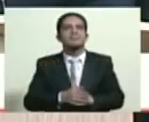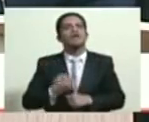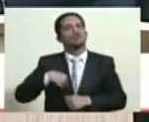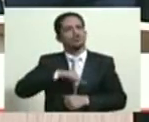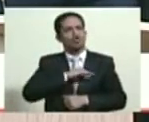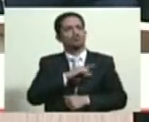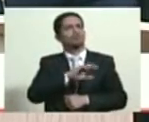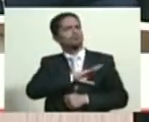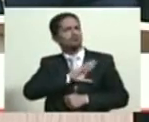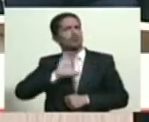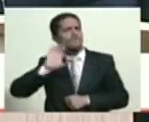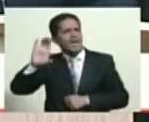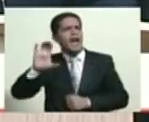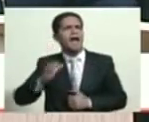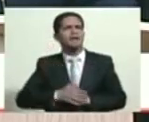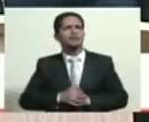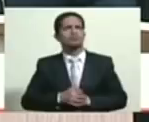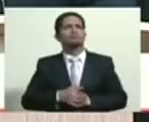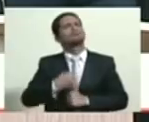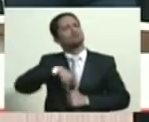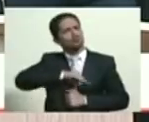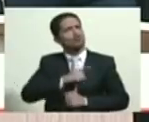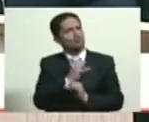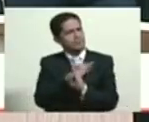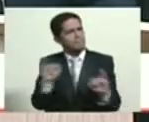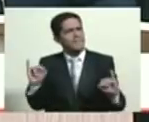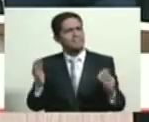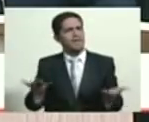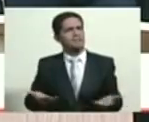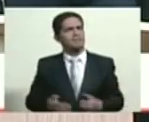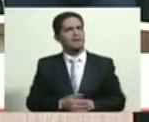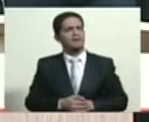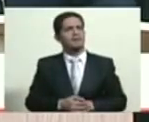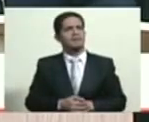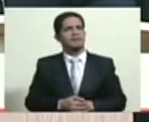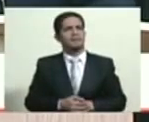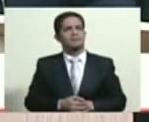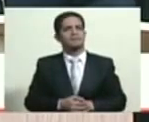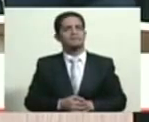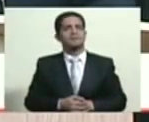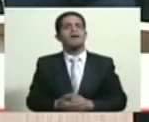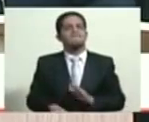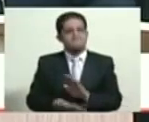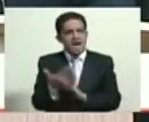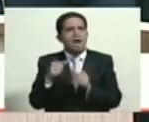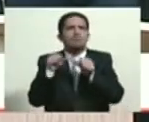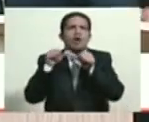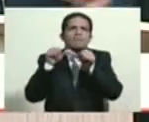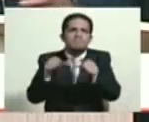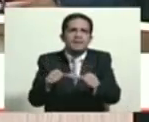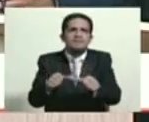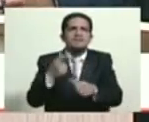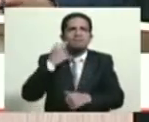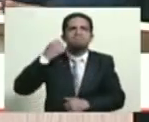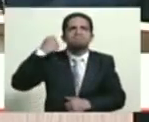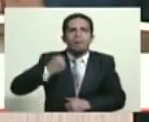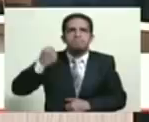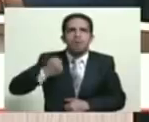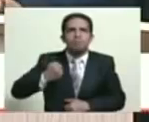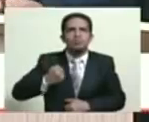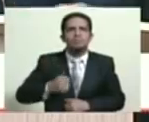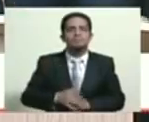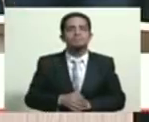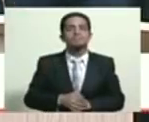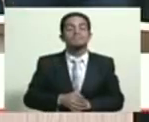soberanos, de ser independientes. Vamos a persistir en nuestra terquedad. Y ahora vamos a